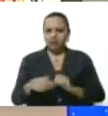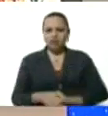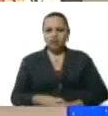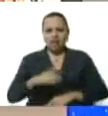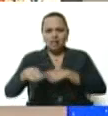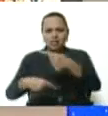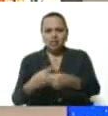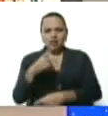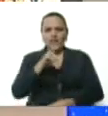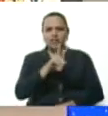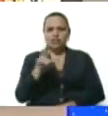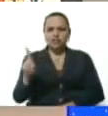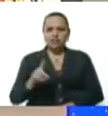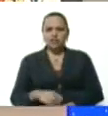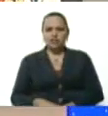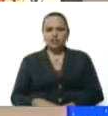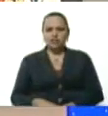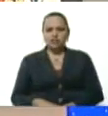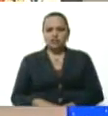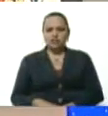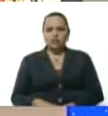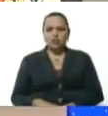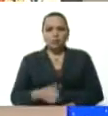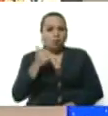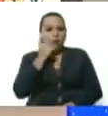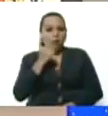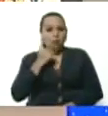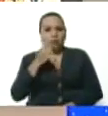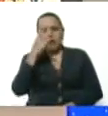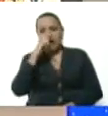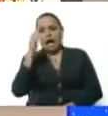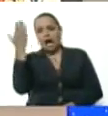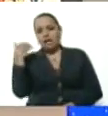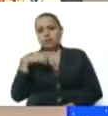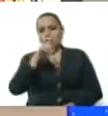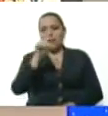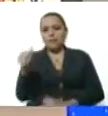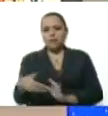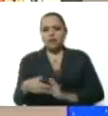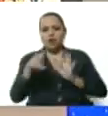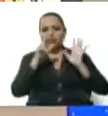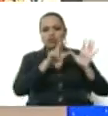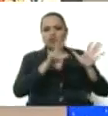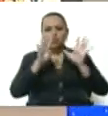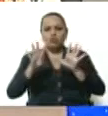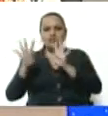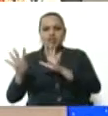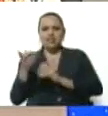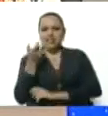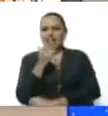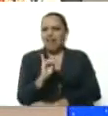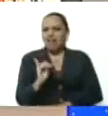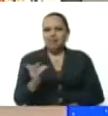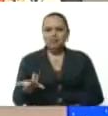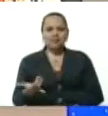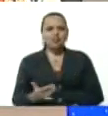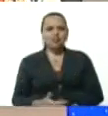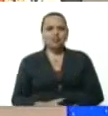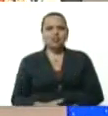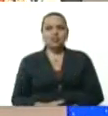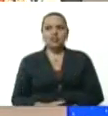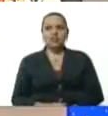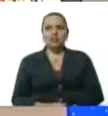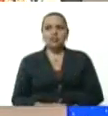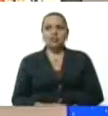siglo XXI un laudo fraudulento de 1899, que era absolutamente la